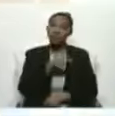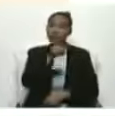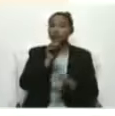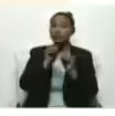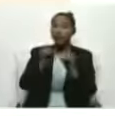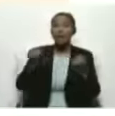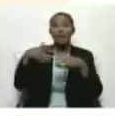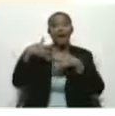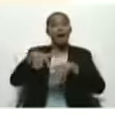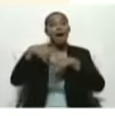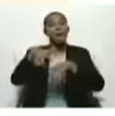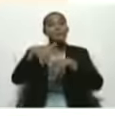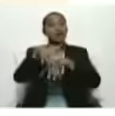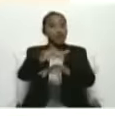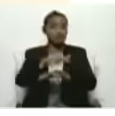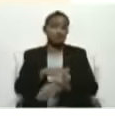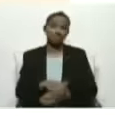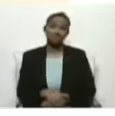los resultados.